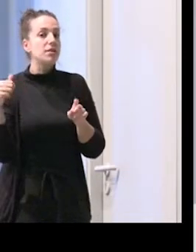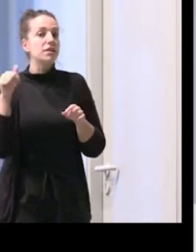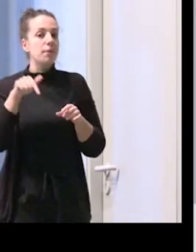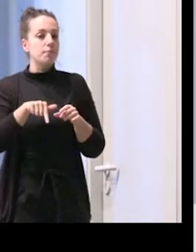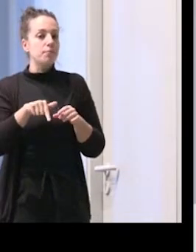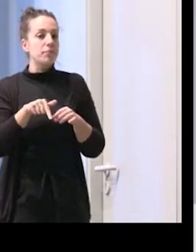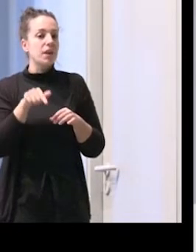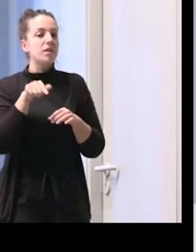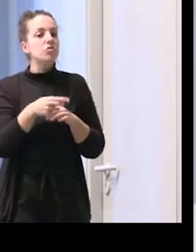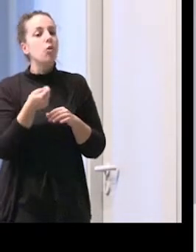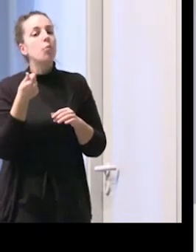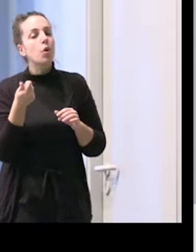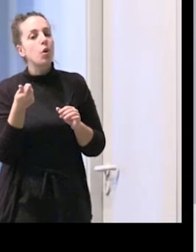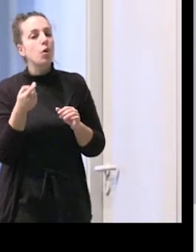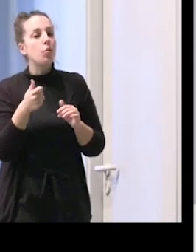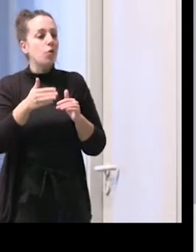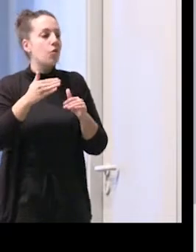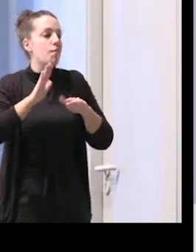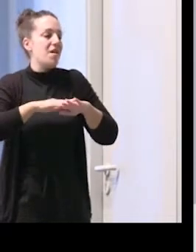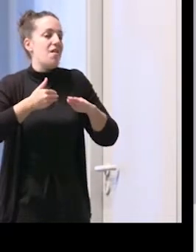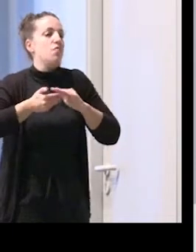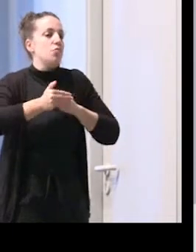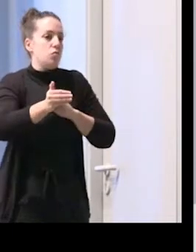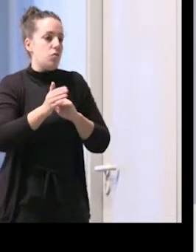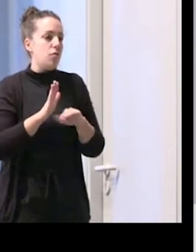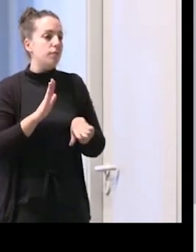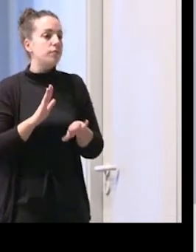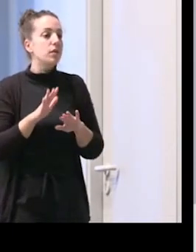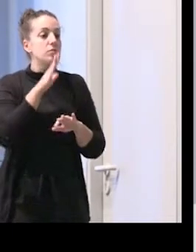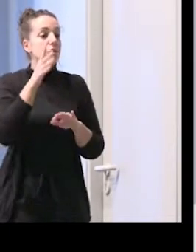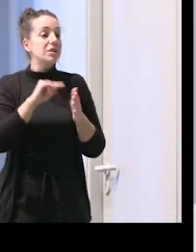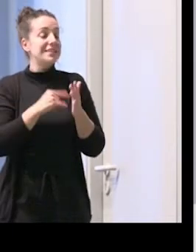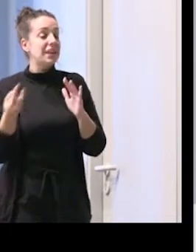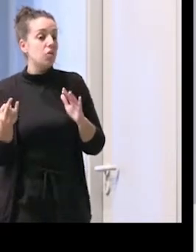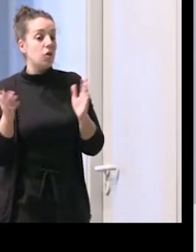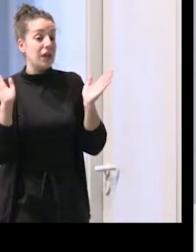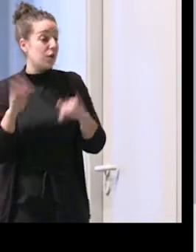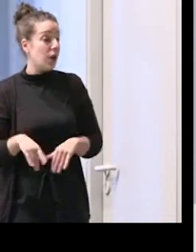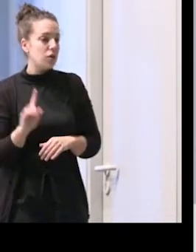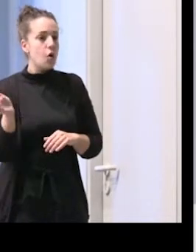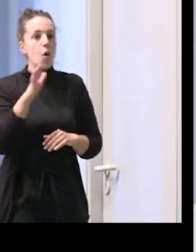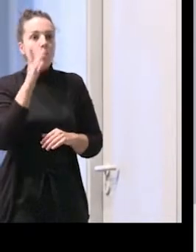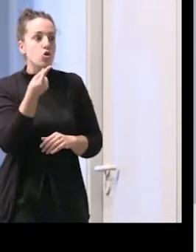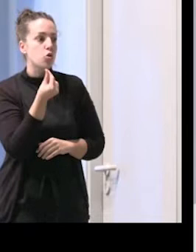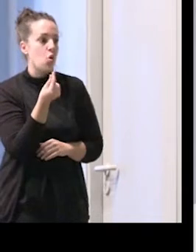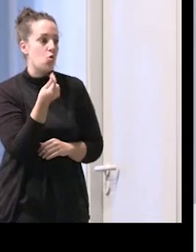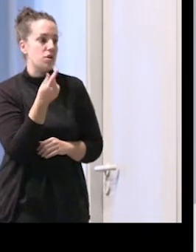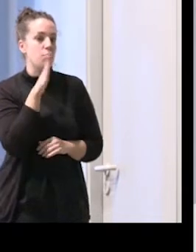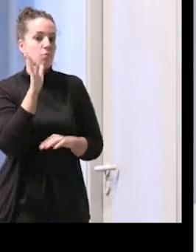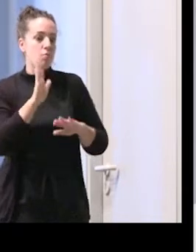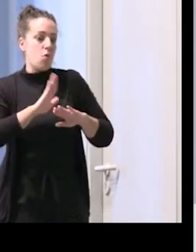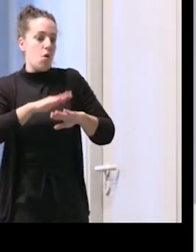esto está un poquito en el futuro, en el sentido que no porque la tecnología no esté, sino porque los costos de